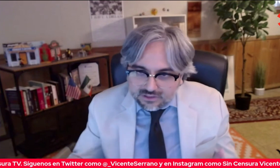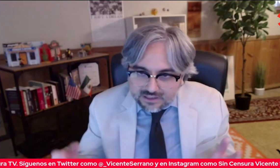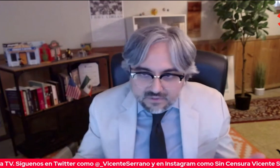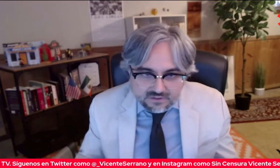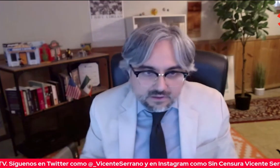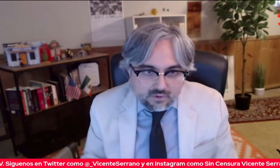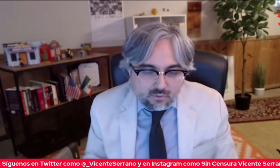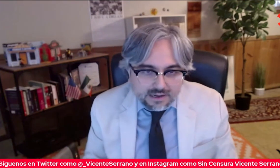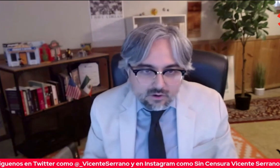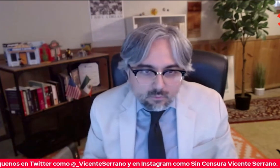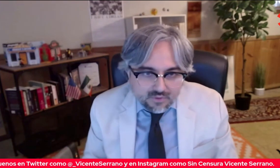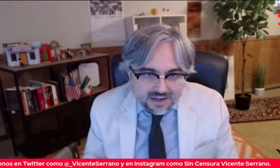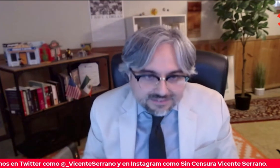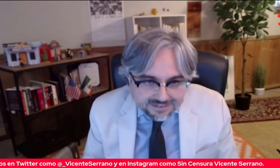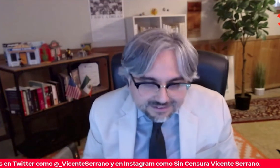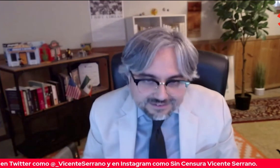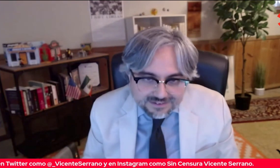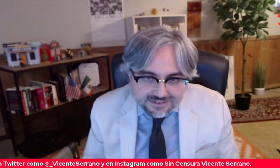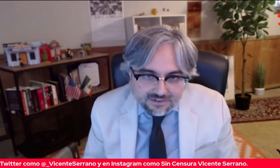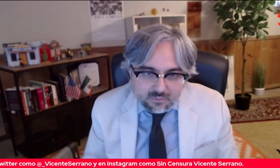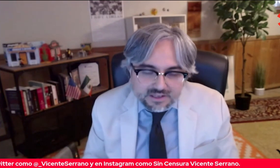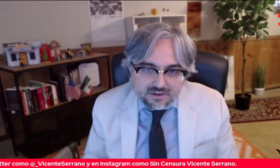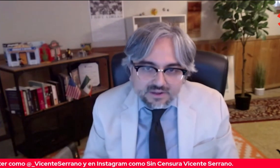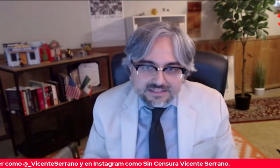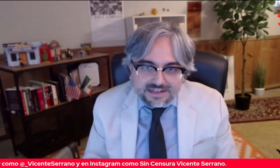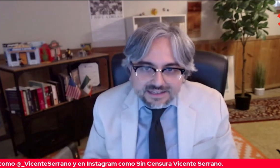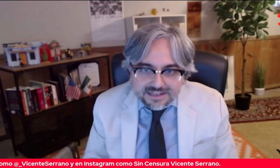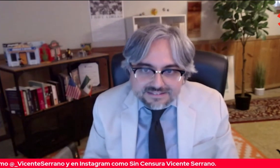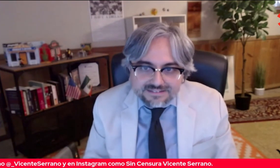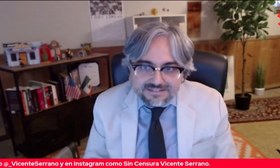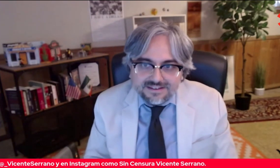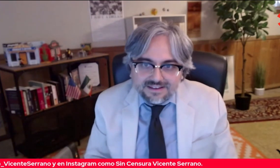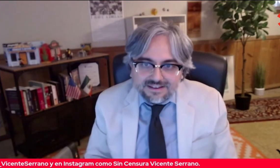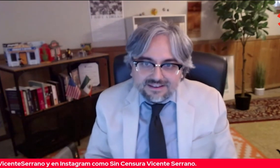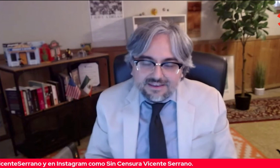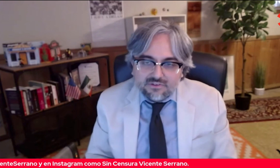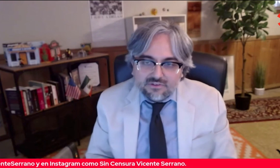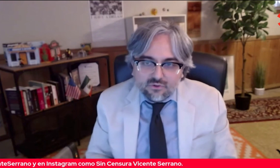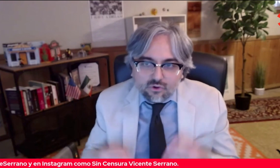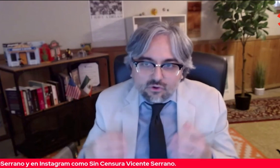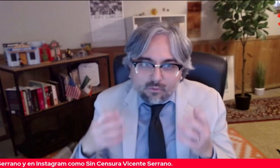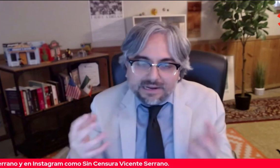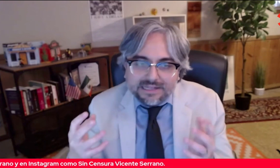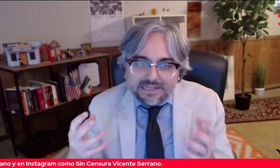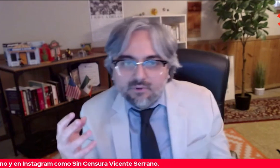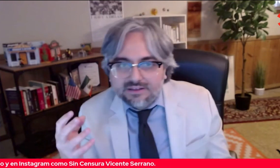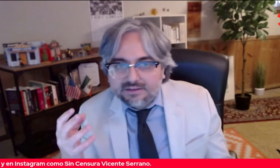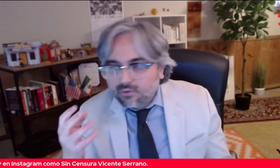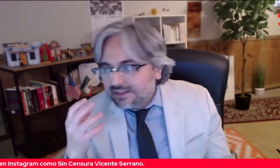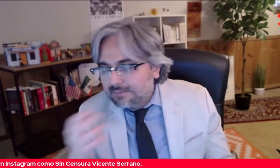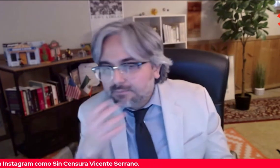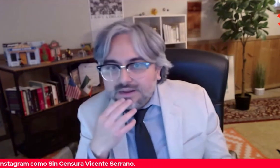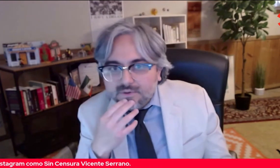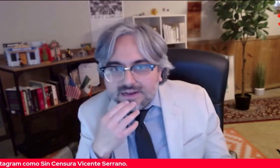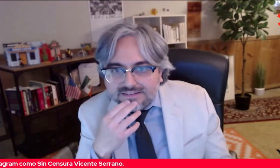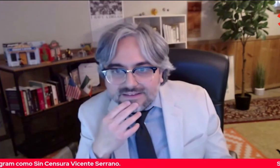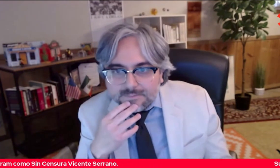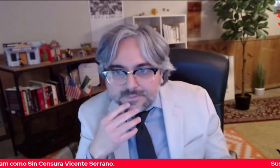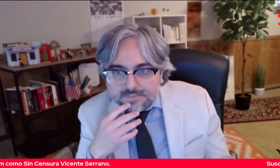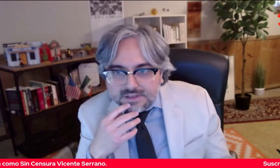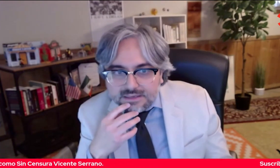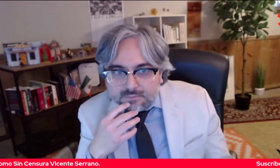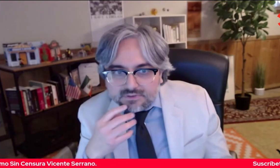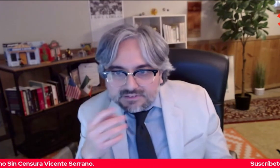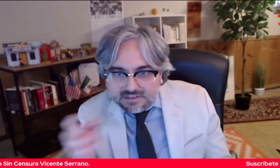los delincuentes de cuello blanco puedan hacer que el gobierno entre en crisis, que haya un descontrol completo por la inseguridad, por la